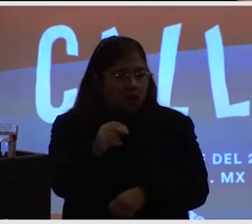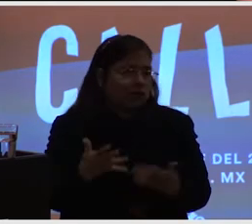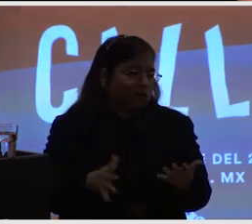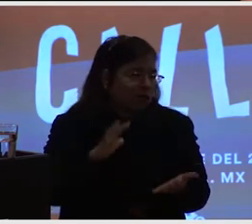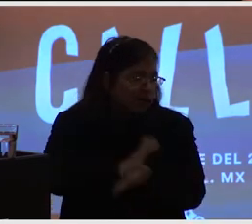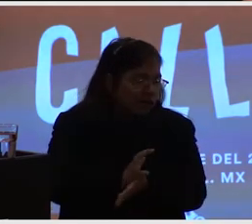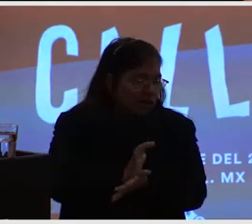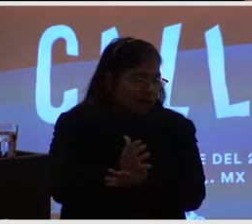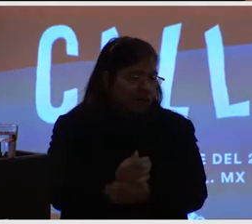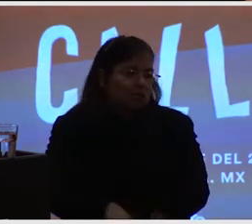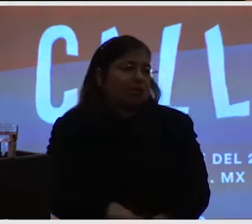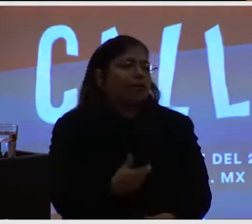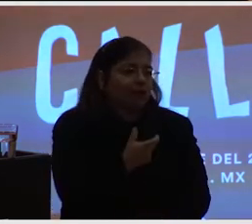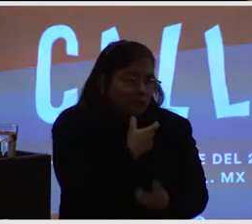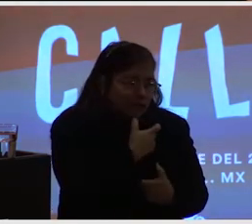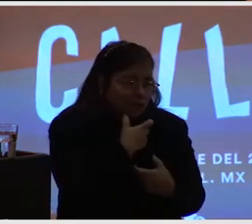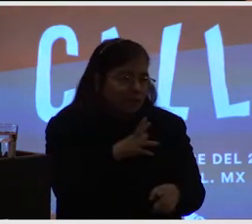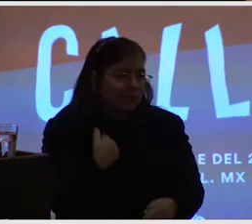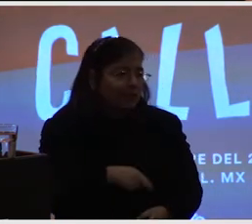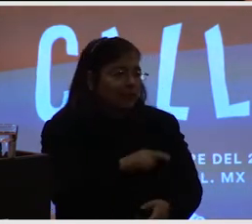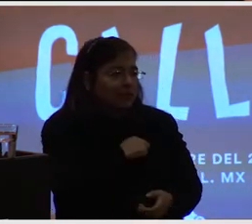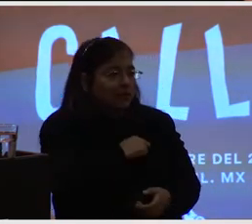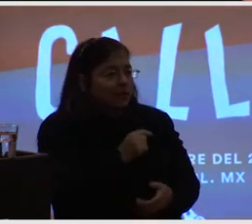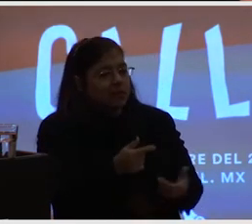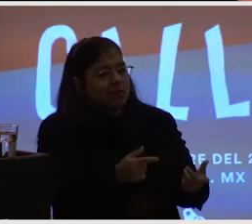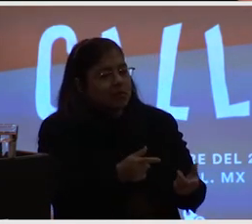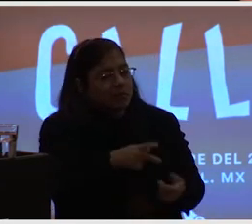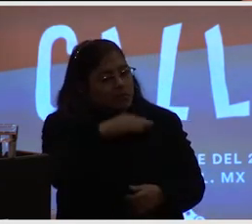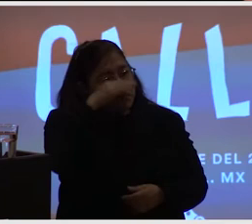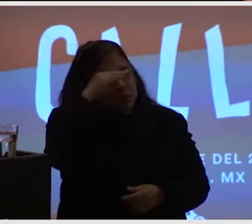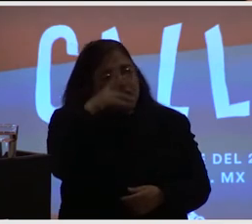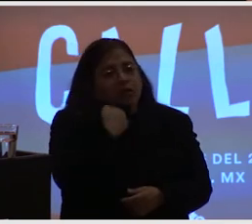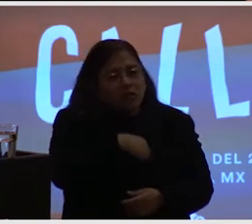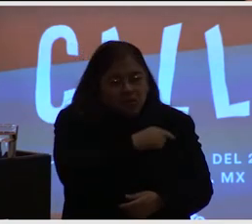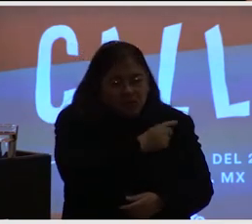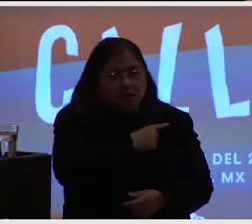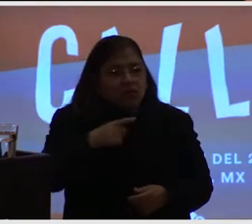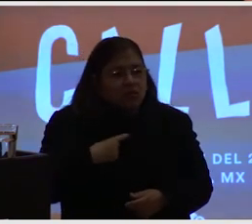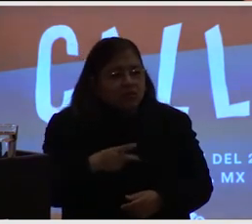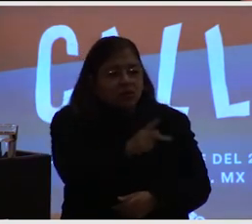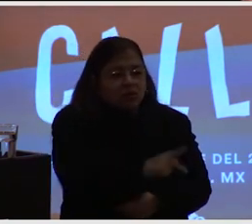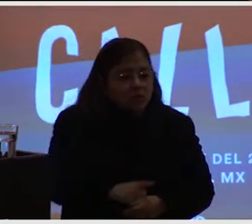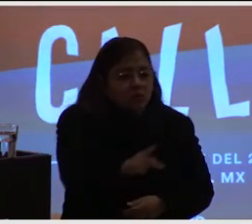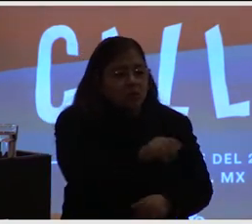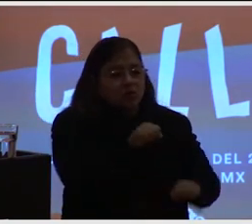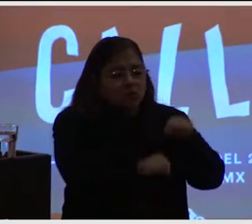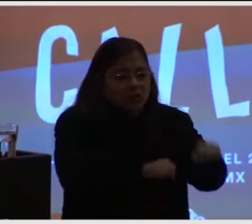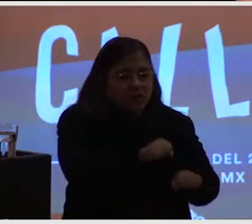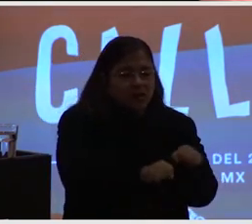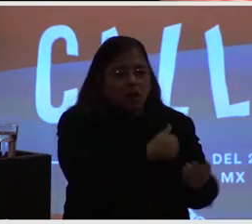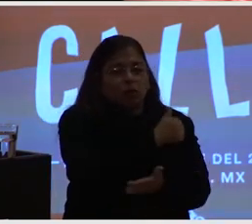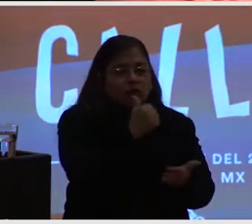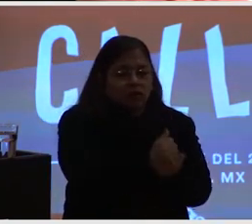cosas pues nos da mucha prisa porque él es justo lo que nosotros pensamos que deberíamos aspirar a ser un pueblo simple pero una ciudad bicicletera